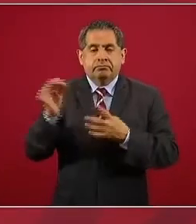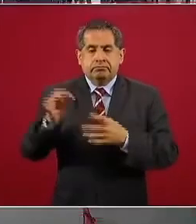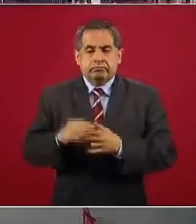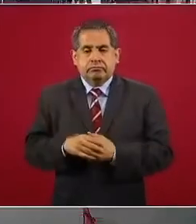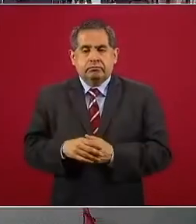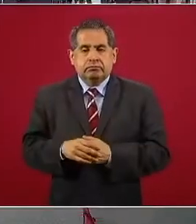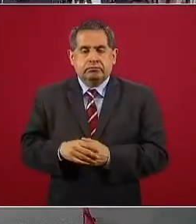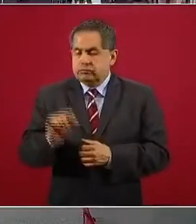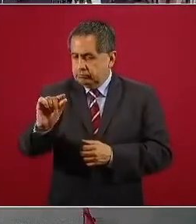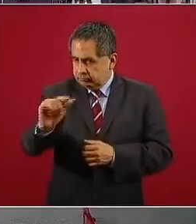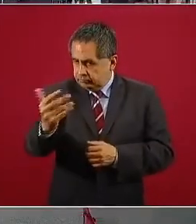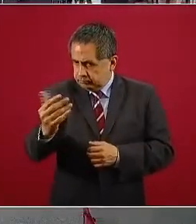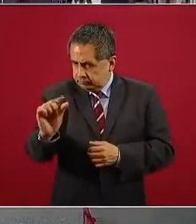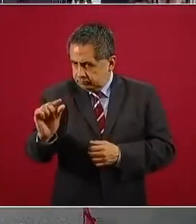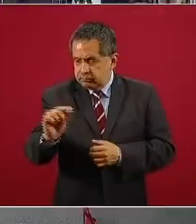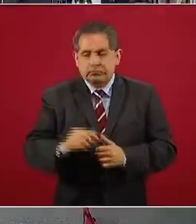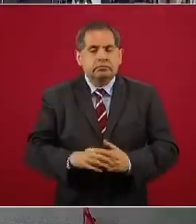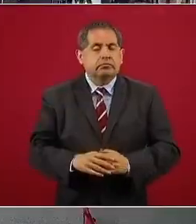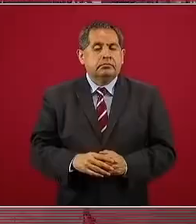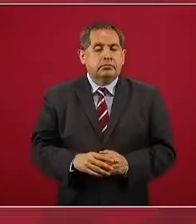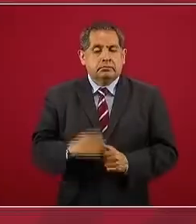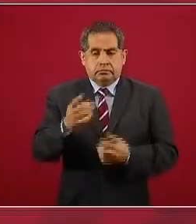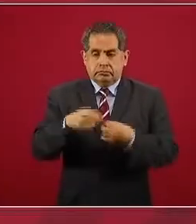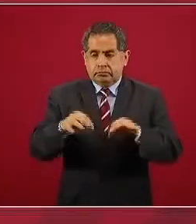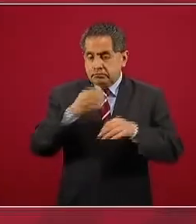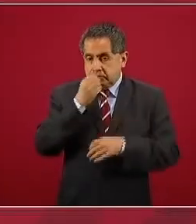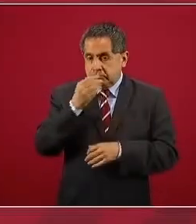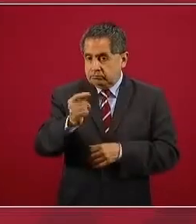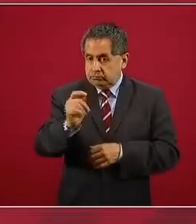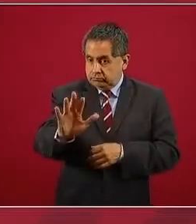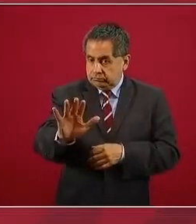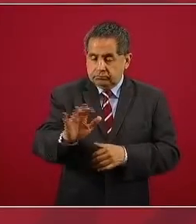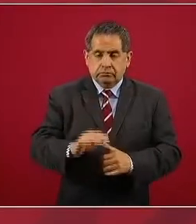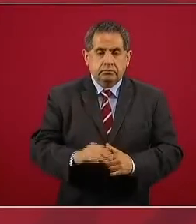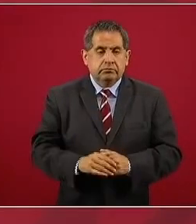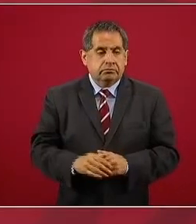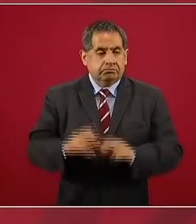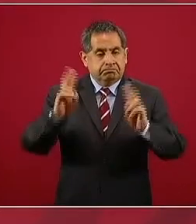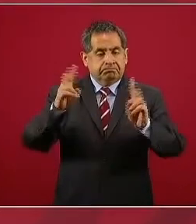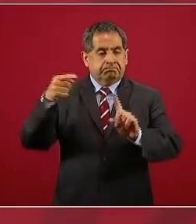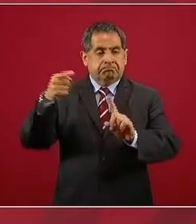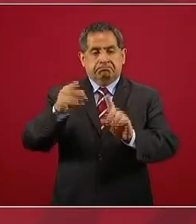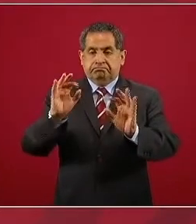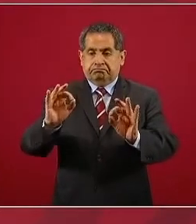ya. Nada más déjame terminar, porque es muy interesante el tema.